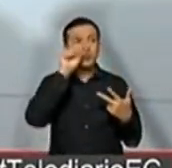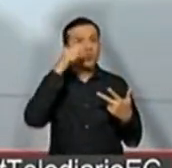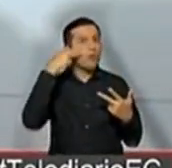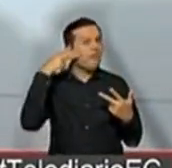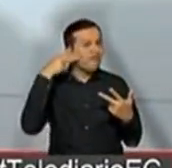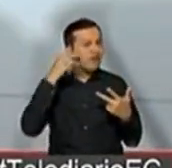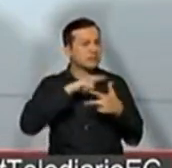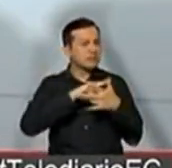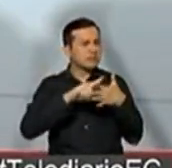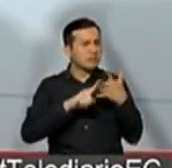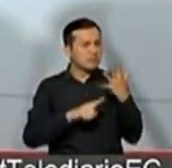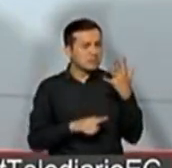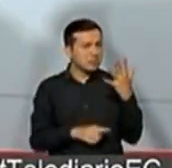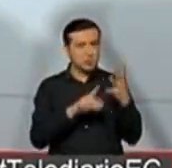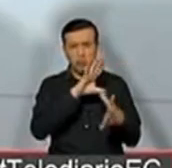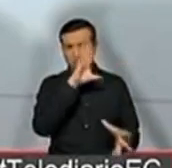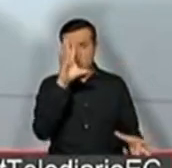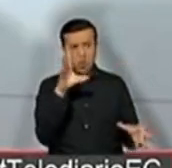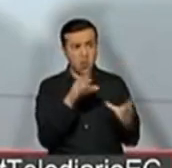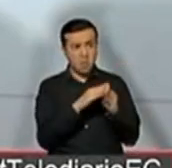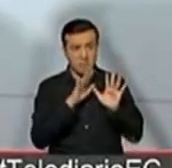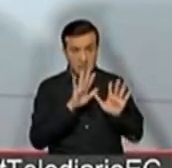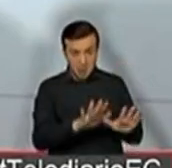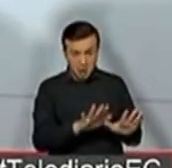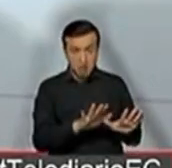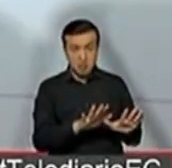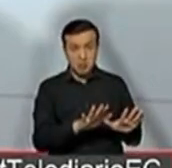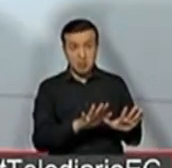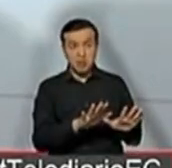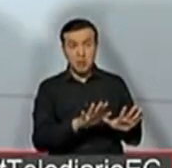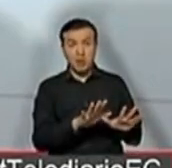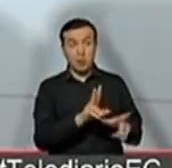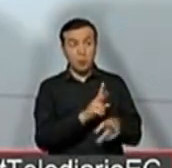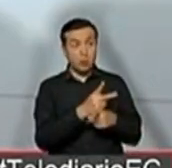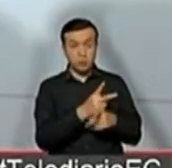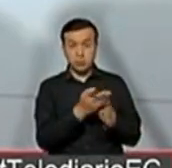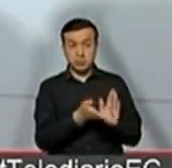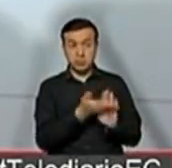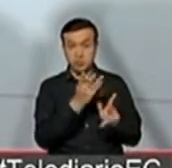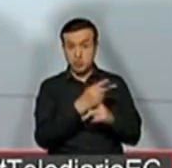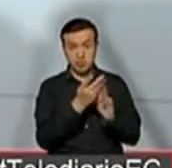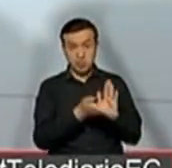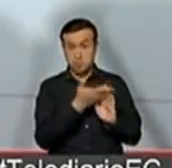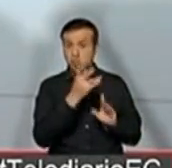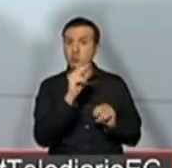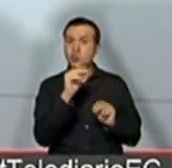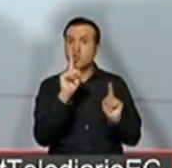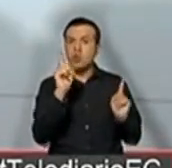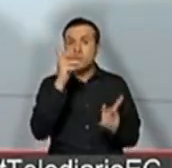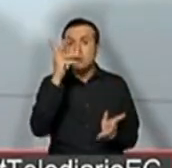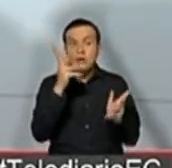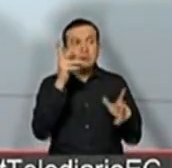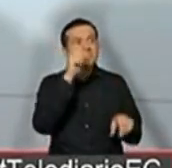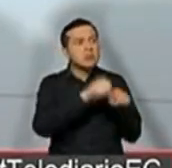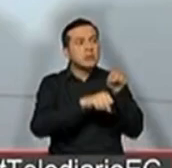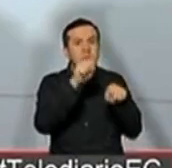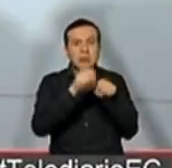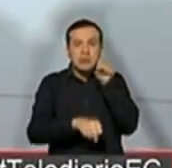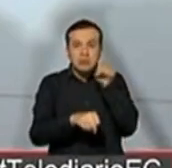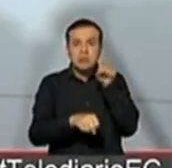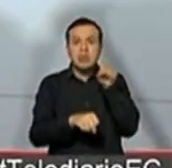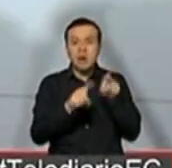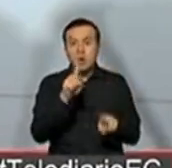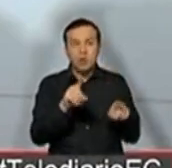No solo esta paralización impide la producción petrolera, sino que puede haber daños, pueden